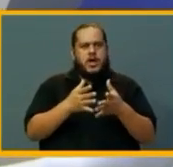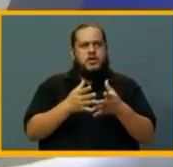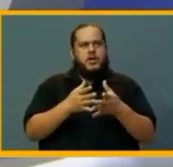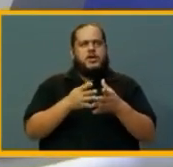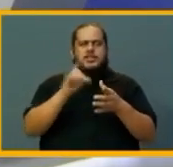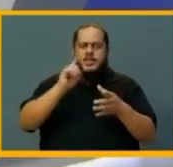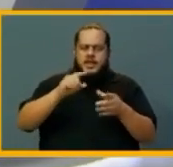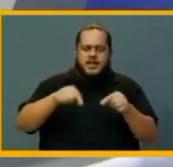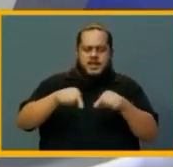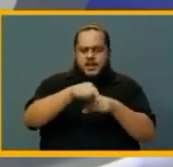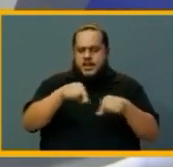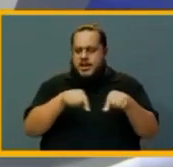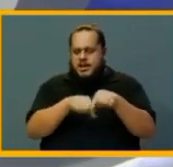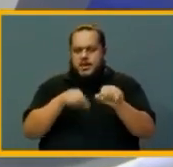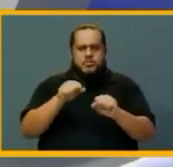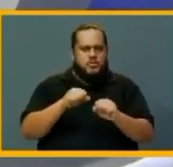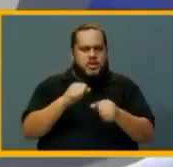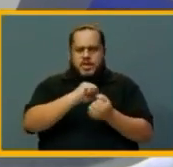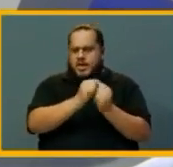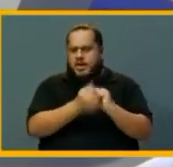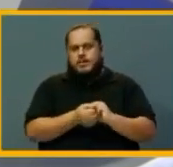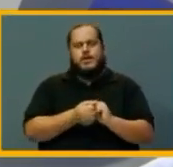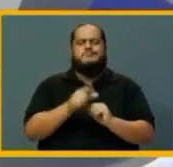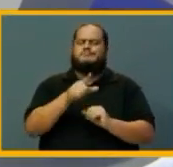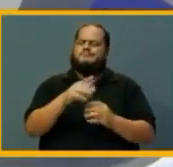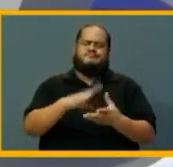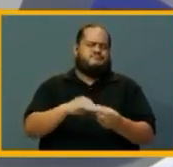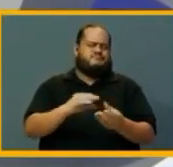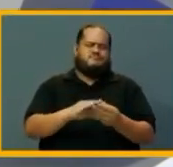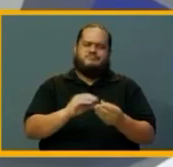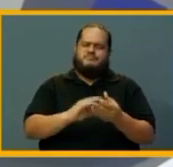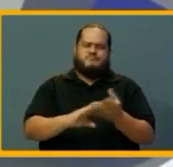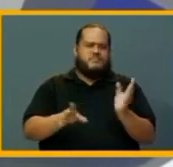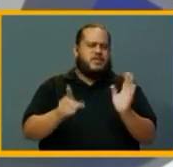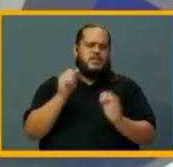cuento, eso es un cuento. O sea, eso te lo pueden vender